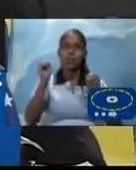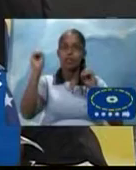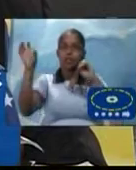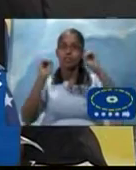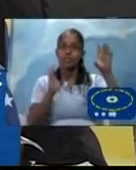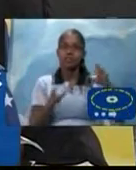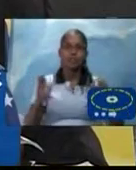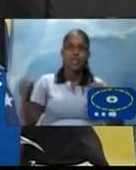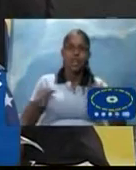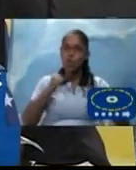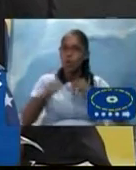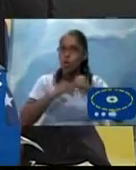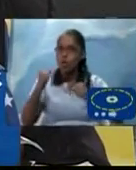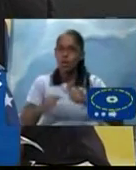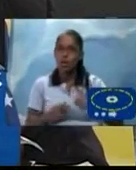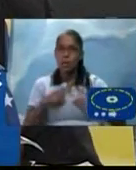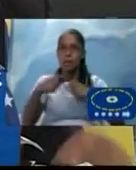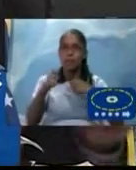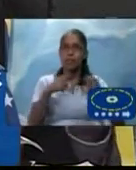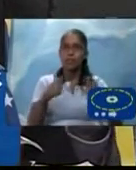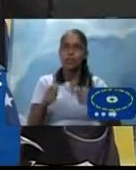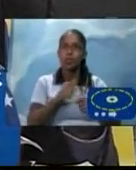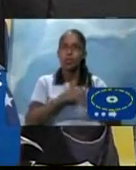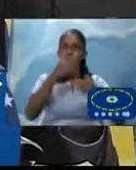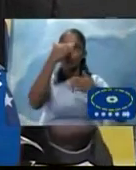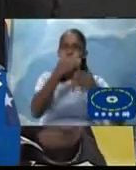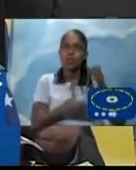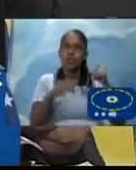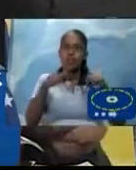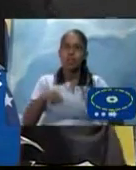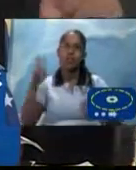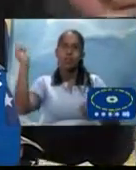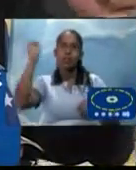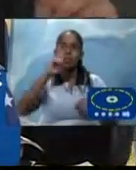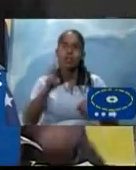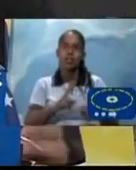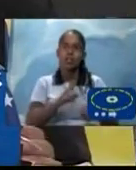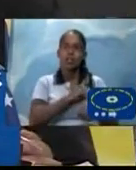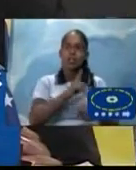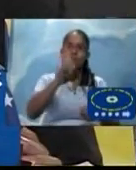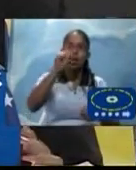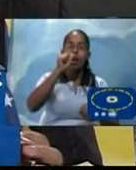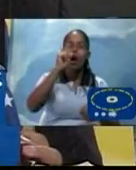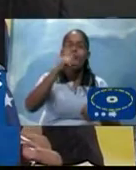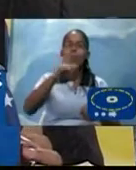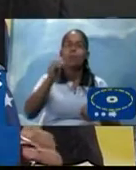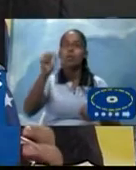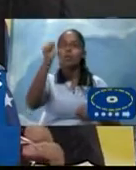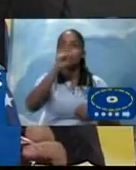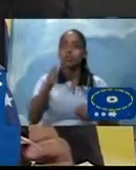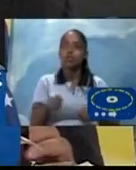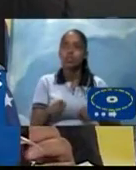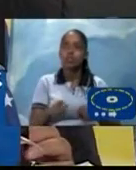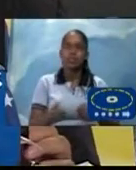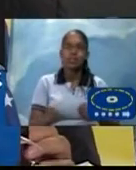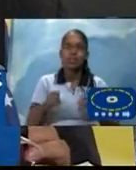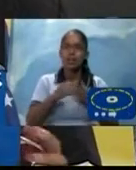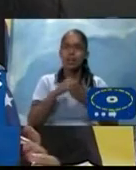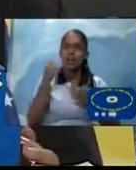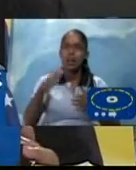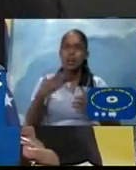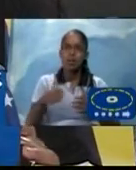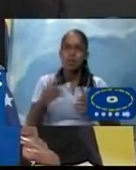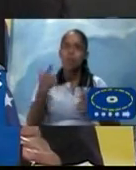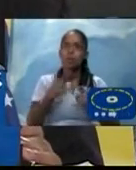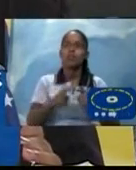extiende, que corre. Vendían los títulos aquí en Venezuela, los títulos de apóstoles, bueno, carísimo, pero